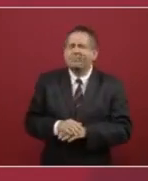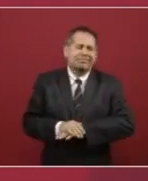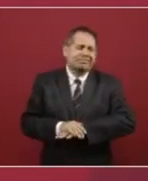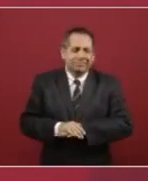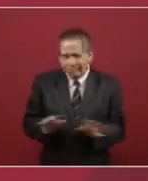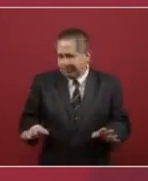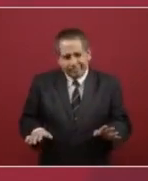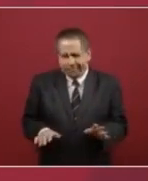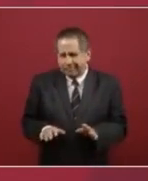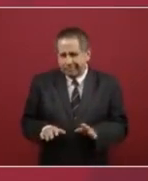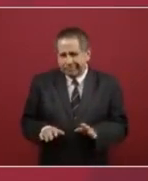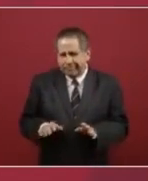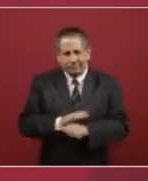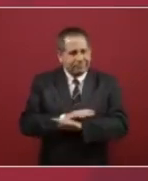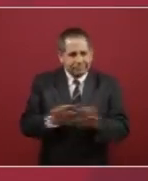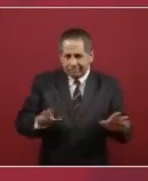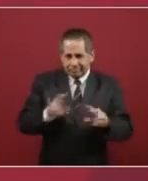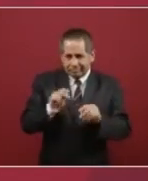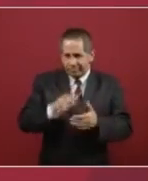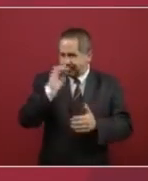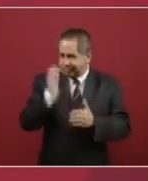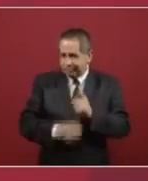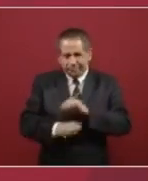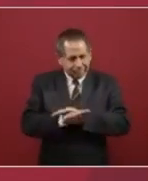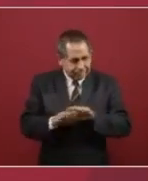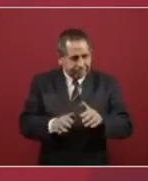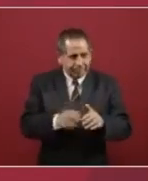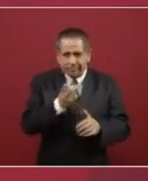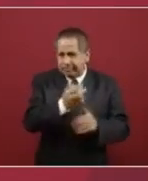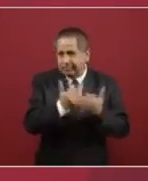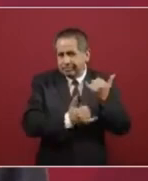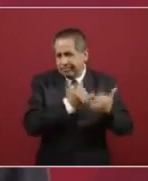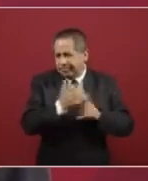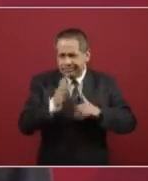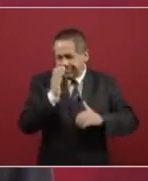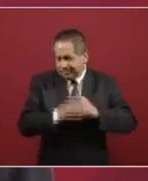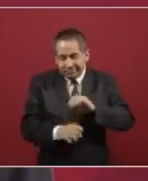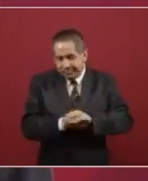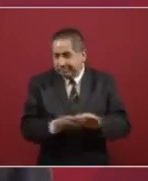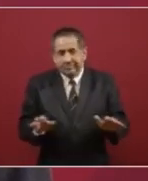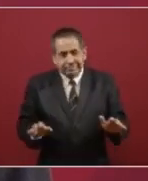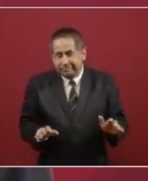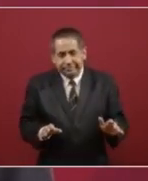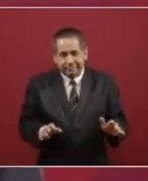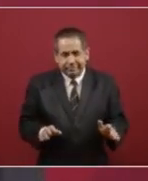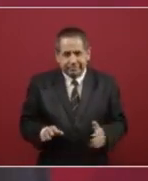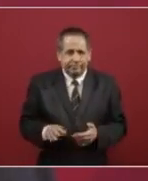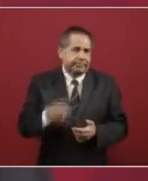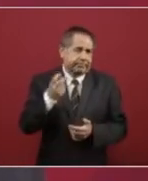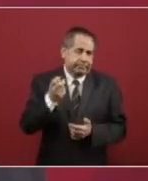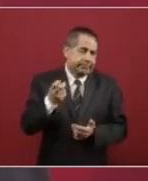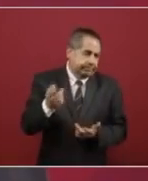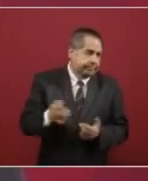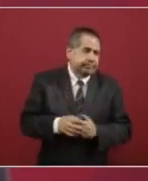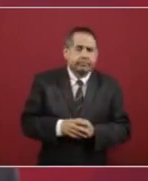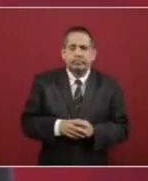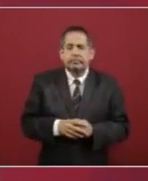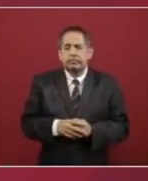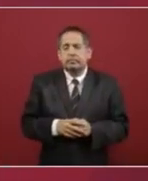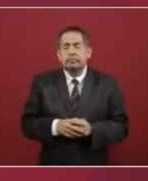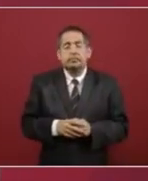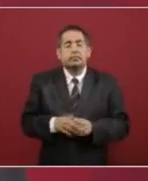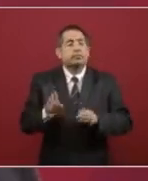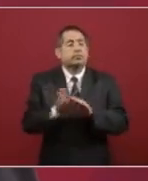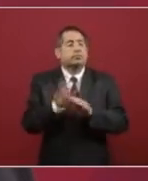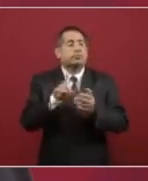Ya no, se acabó el juego ese. Entonces, hubo ahí